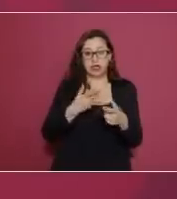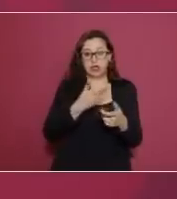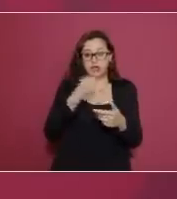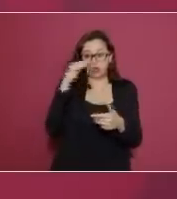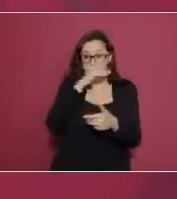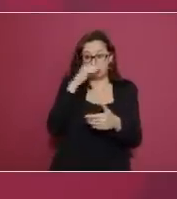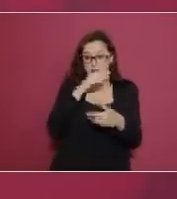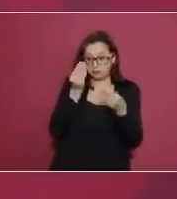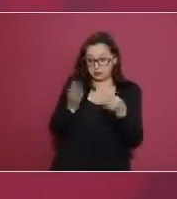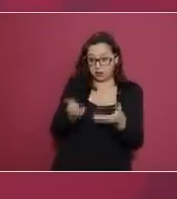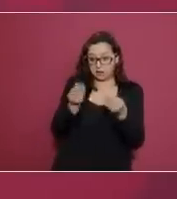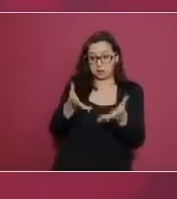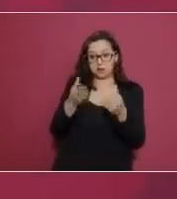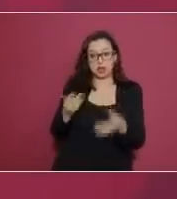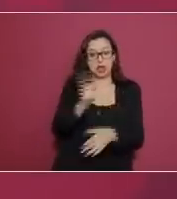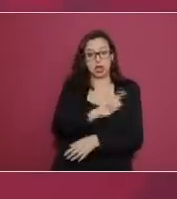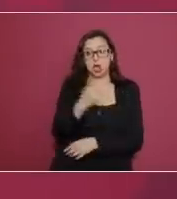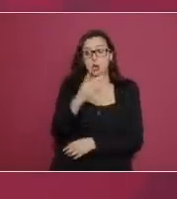paternalismo.